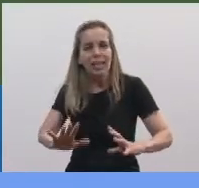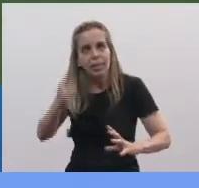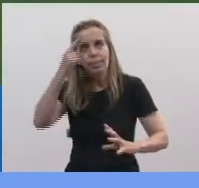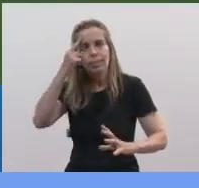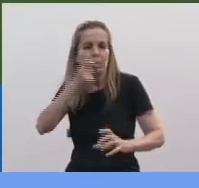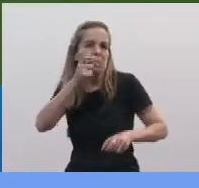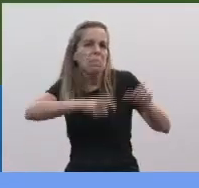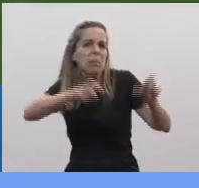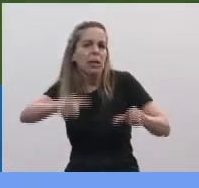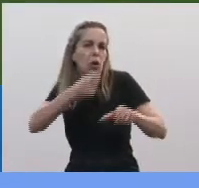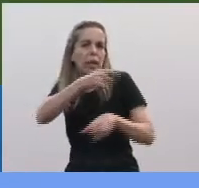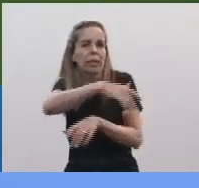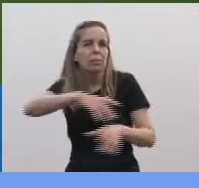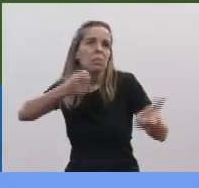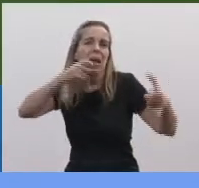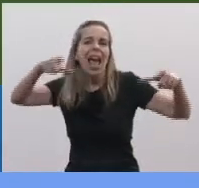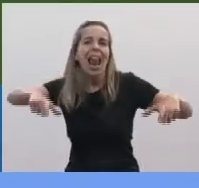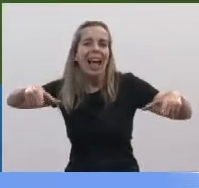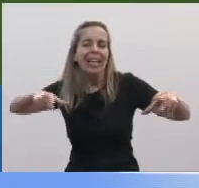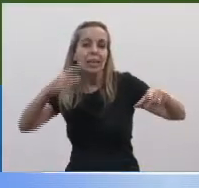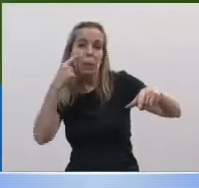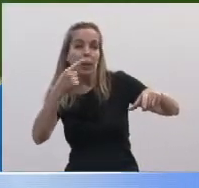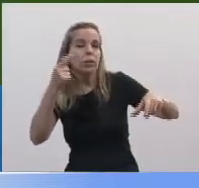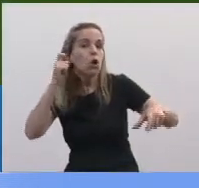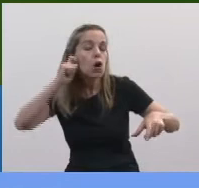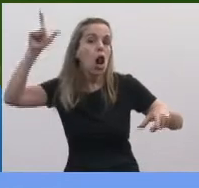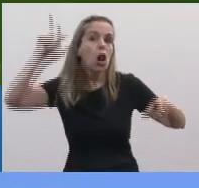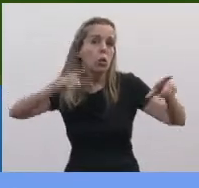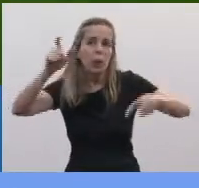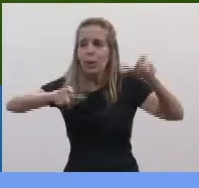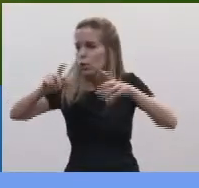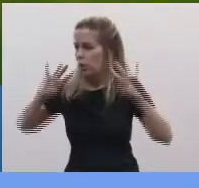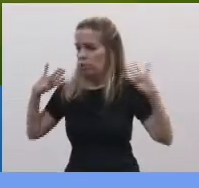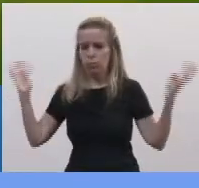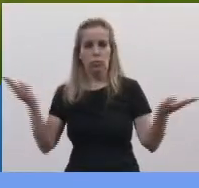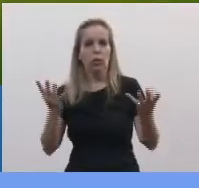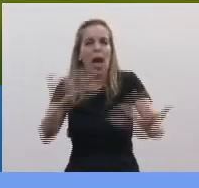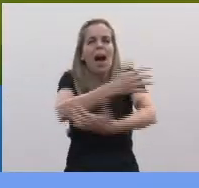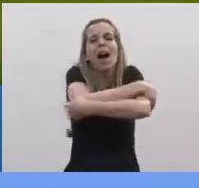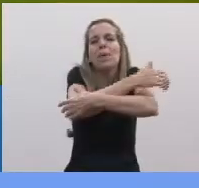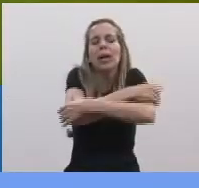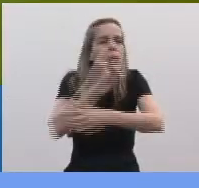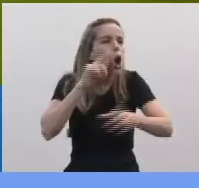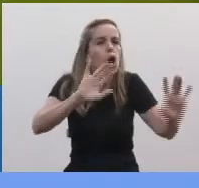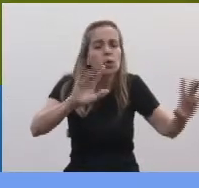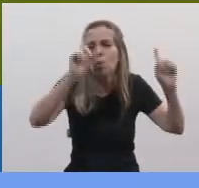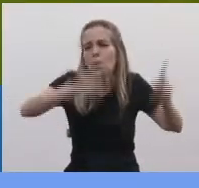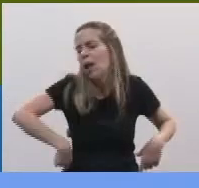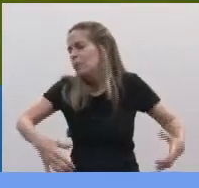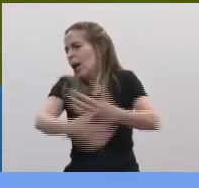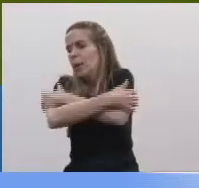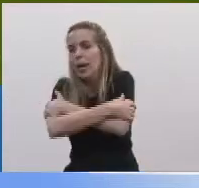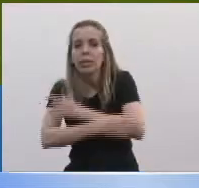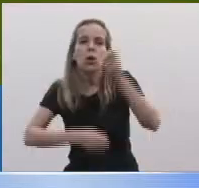con alguien en la cancha cuando tu equipo hace el gol y no lo conoces. Hace que llores profundamente, hace que